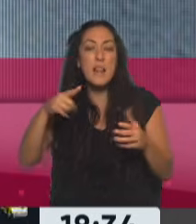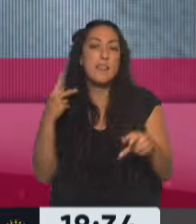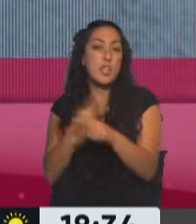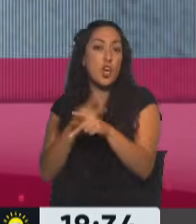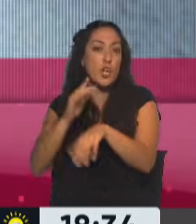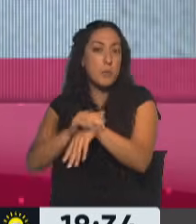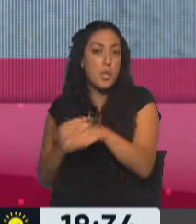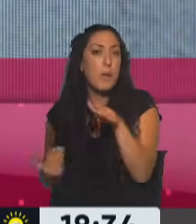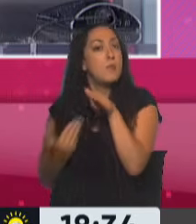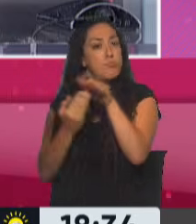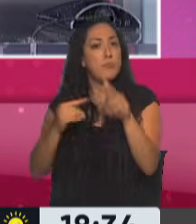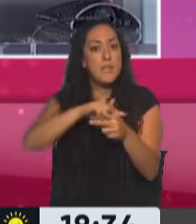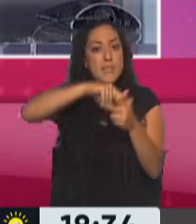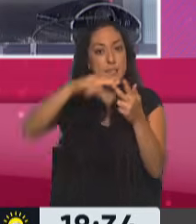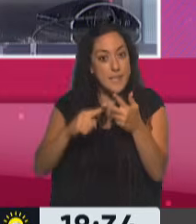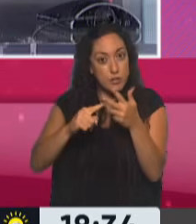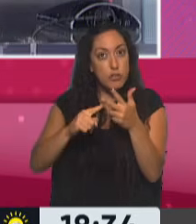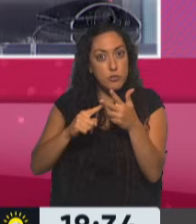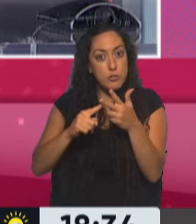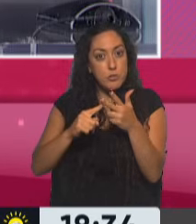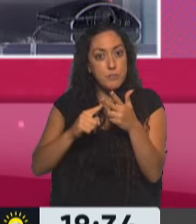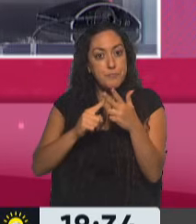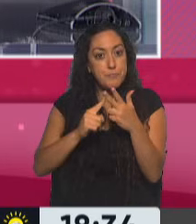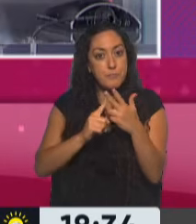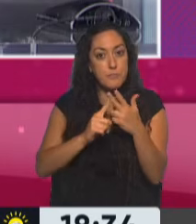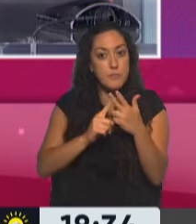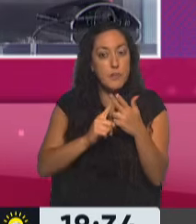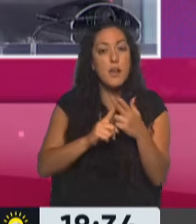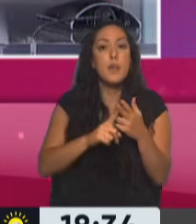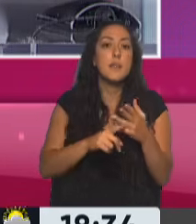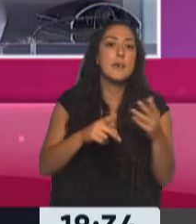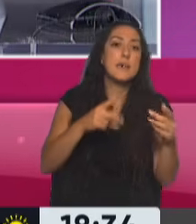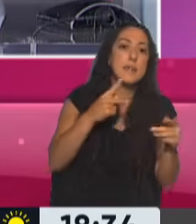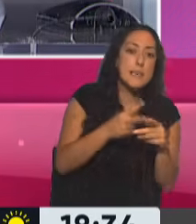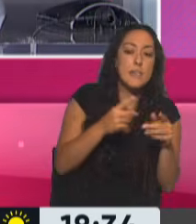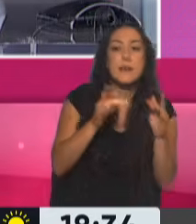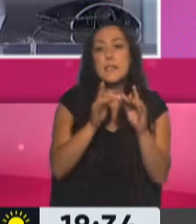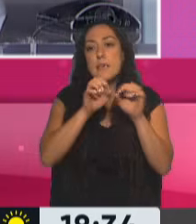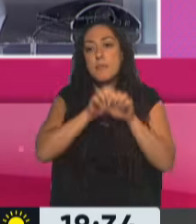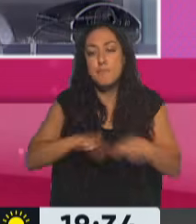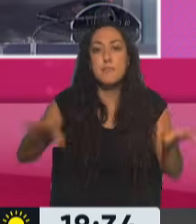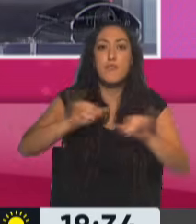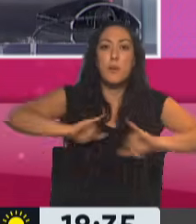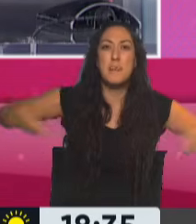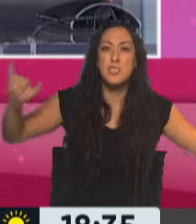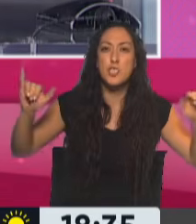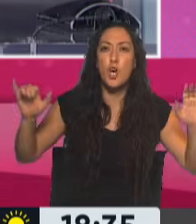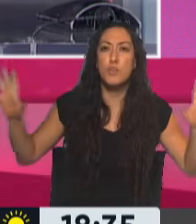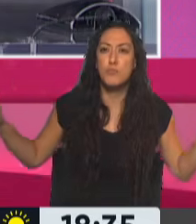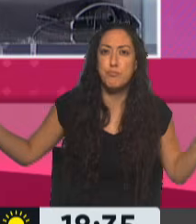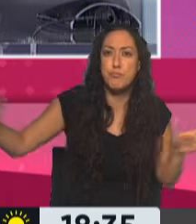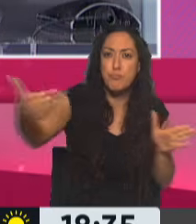y la pregunta es si estos actores que han generado esta gran base de datos y de interacción en el planeta